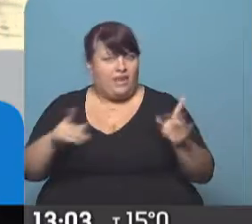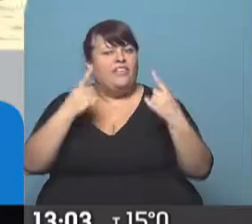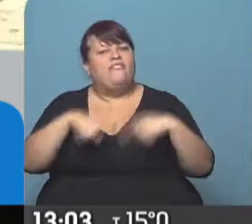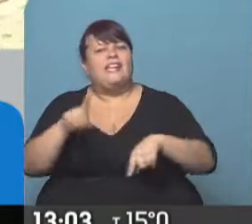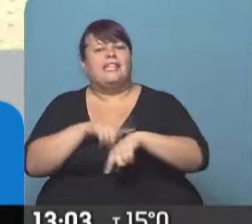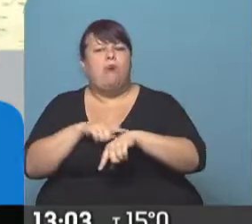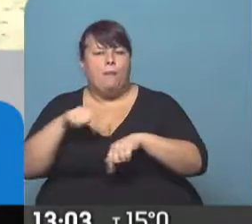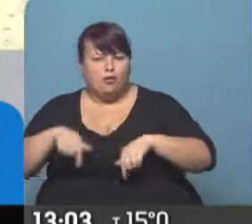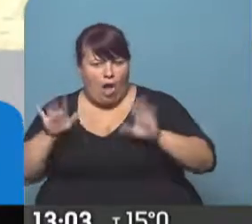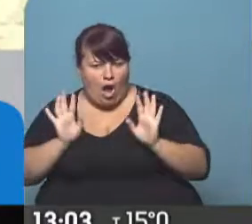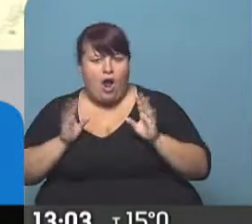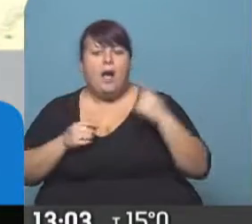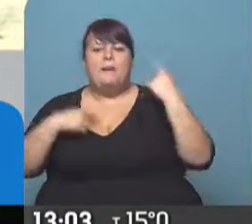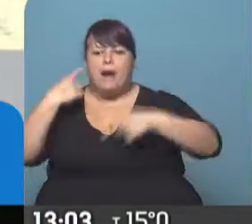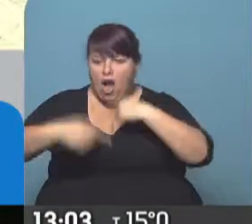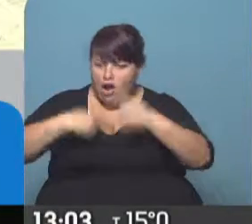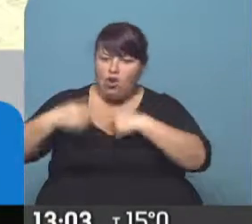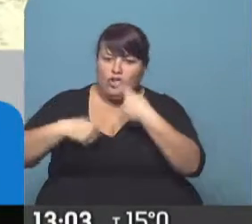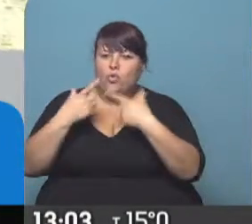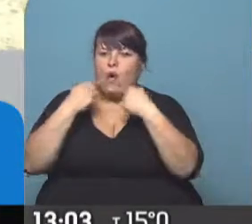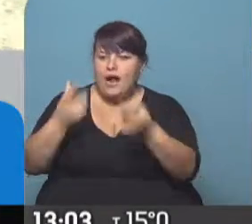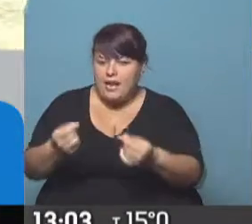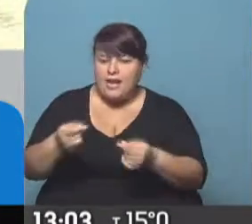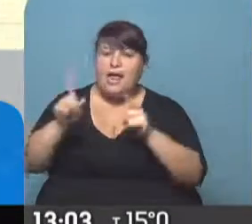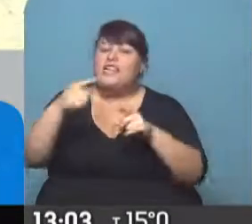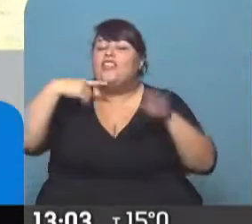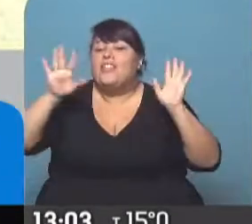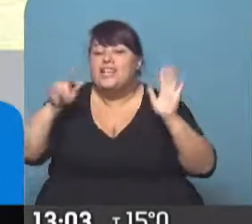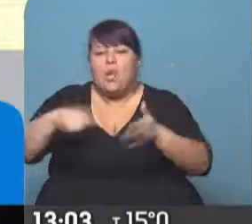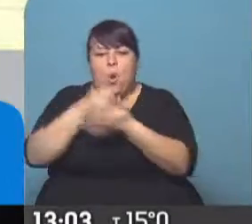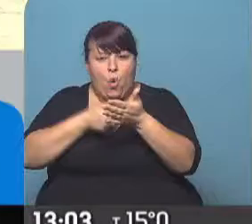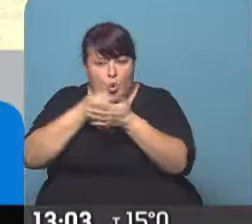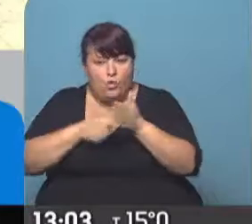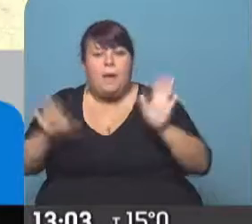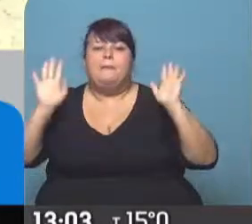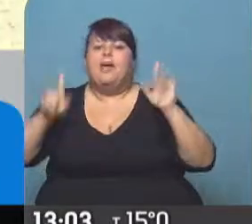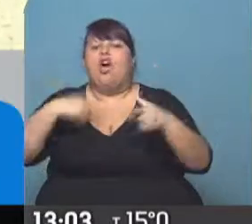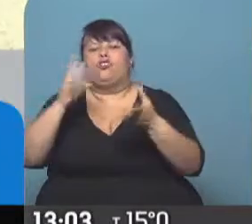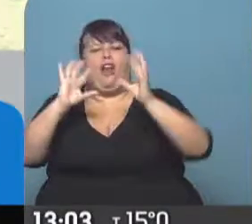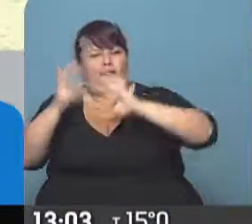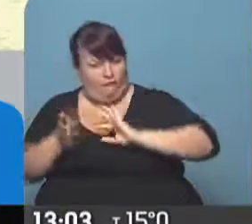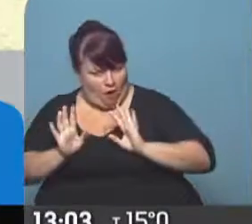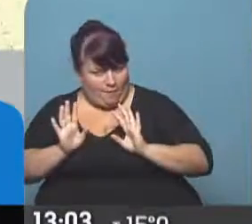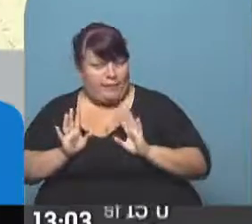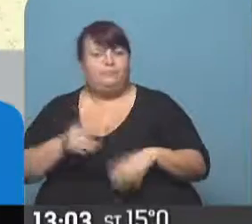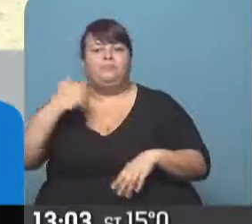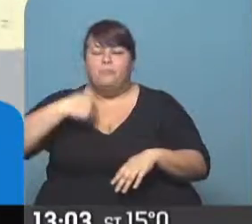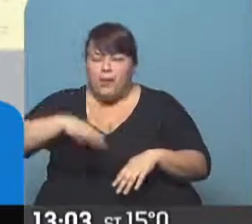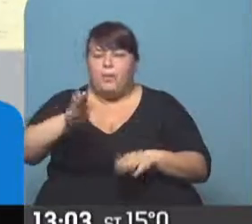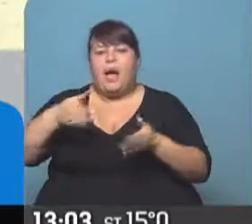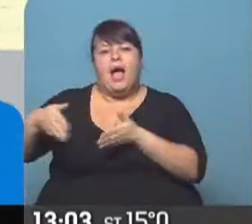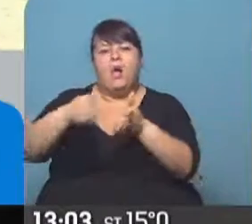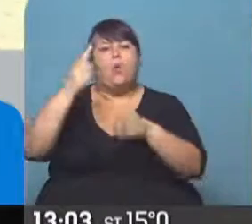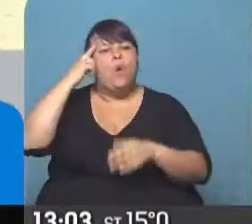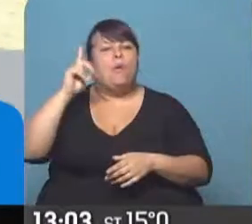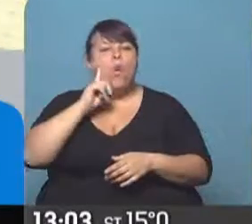dicen ellos para seguir y continuar el reclamo continuar ellos dicen esta lucha pero por otros medios la suerte lo cierto es que tomarán por la avenida 9